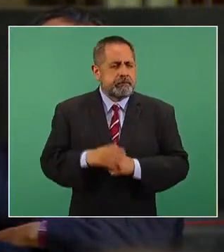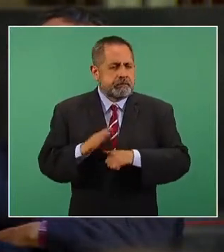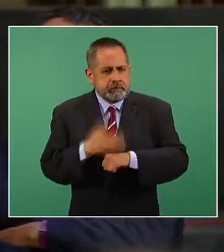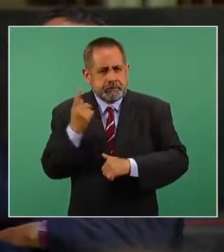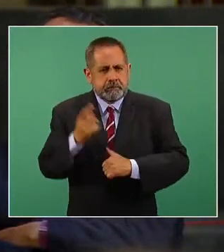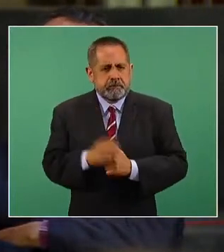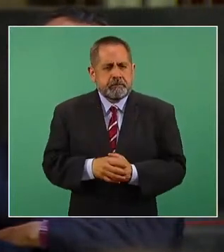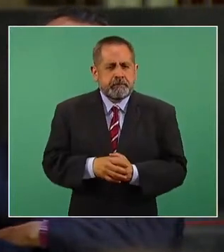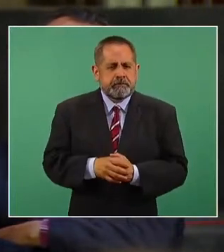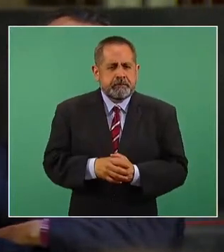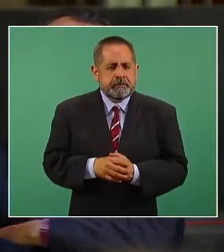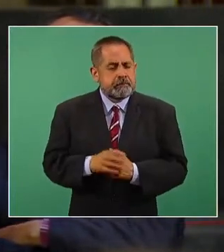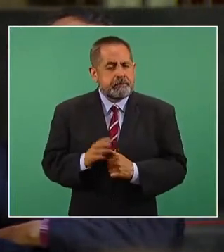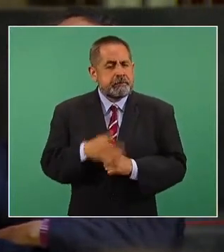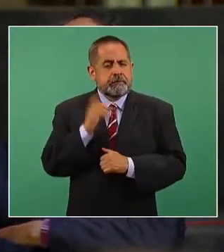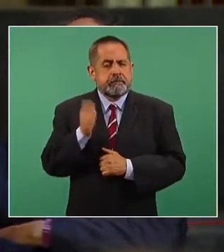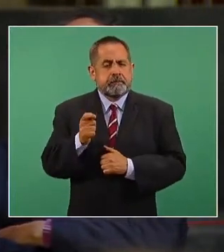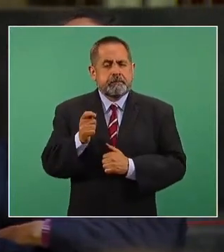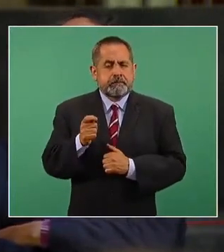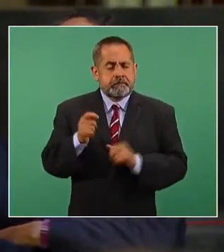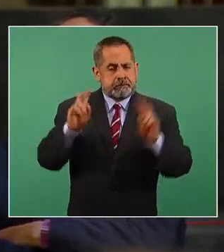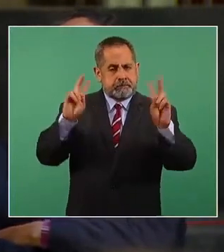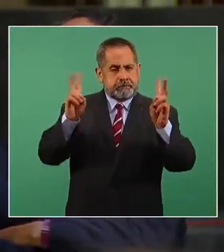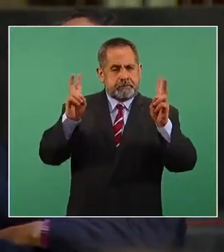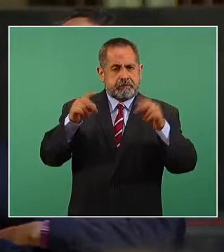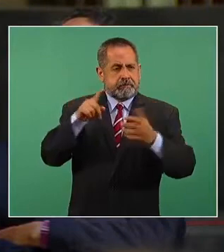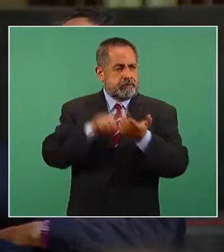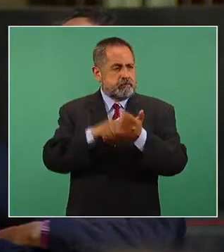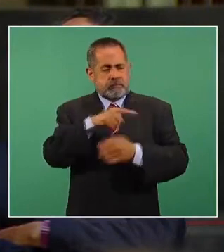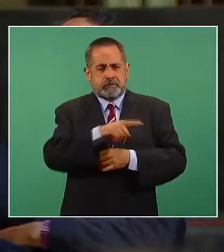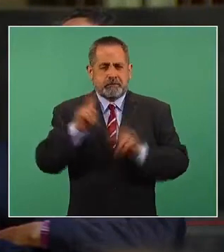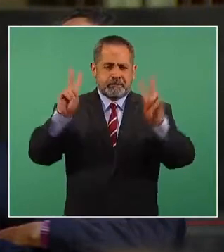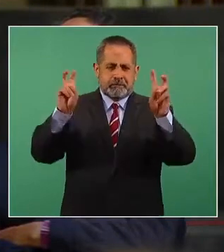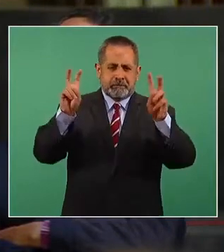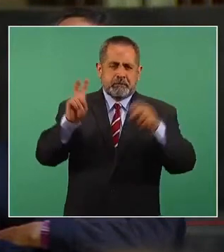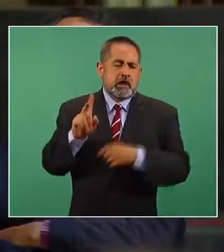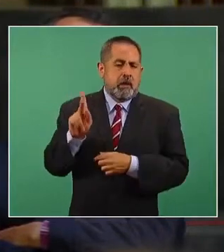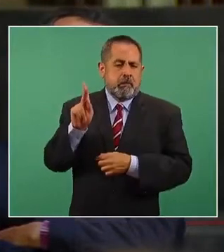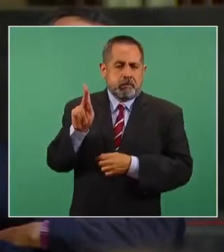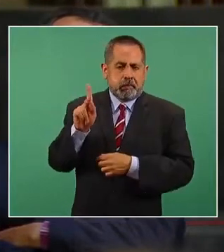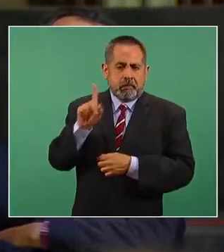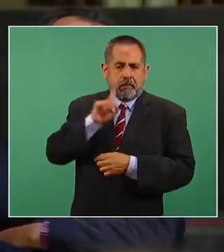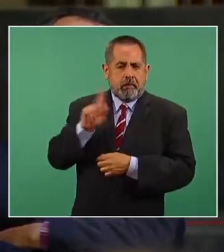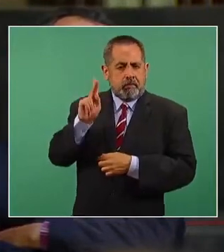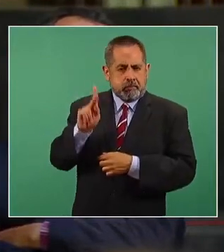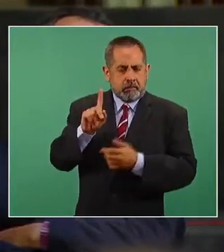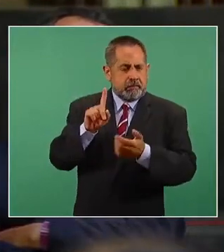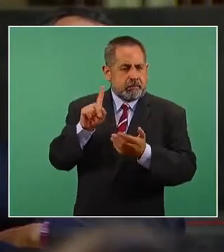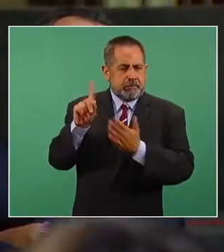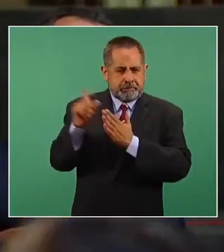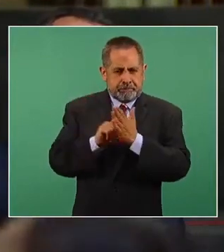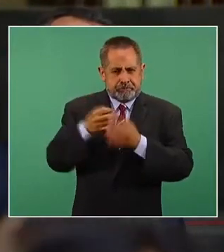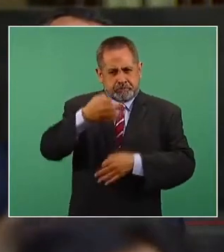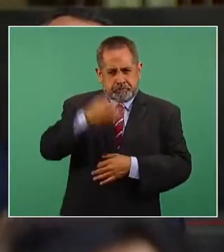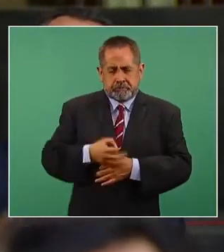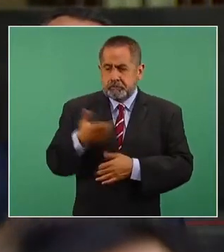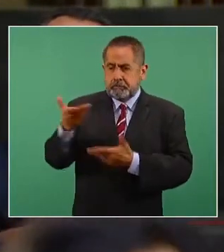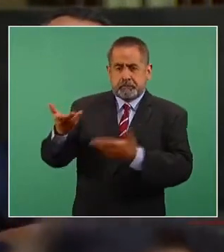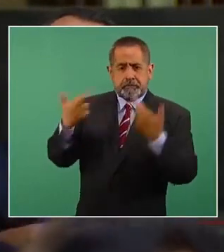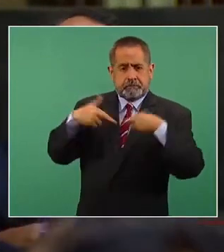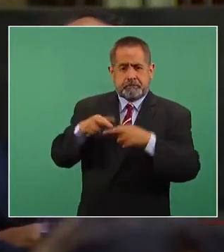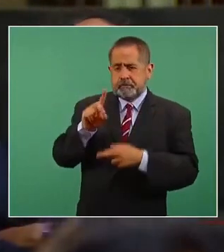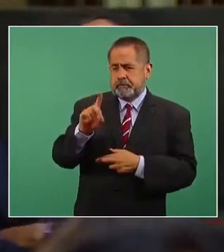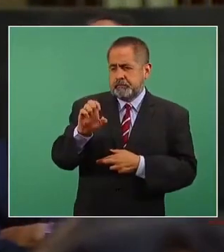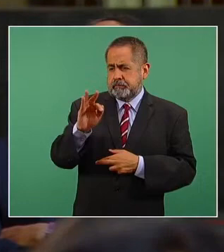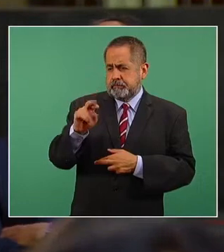qué? Porque el tema de la menstruación digna, y no me lo va a dejar mentir la profesora Delfina,